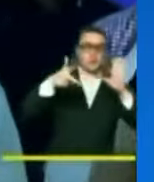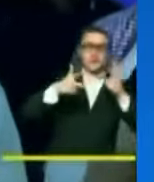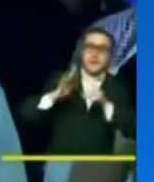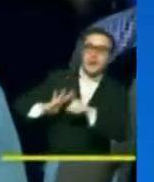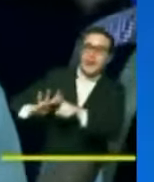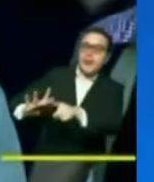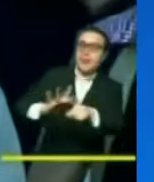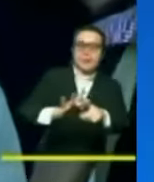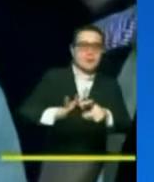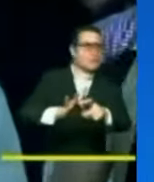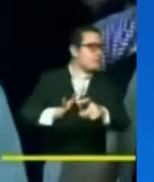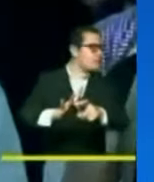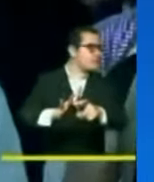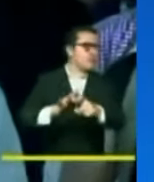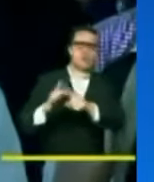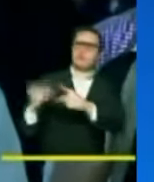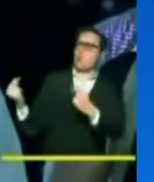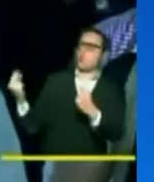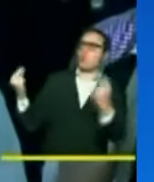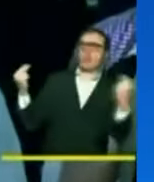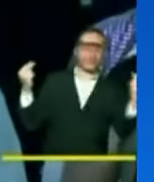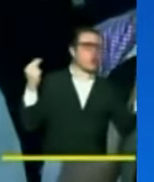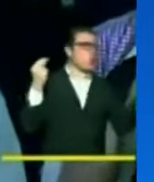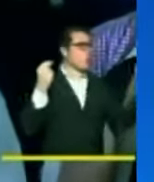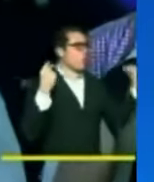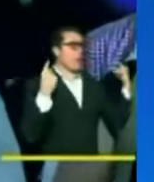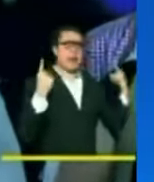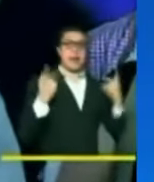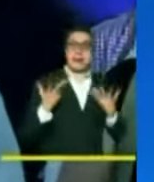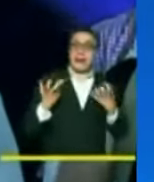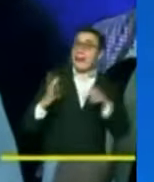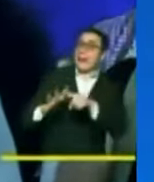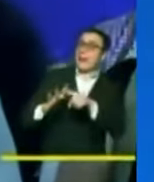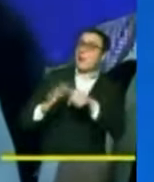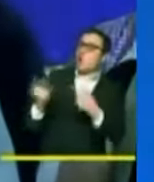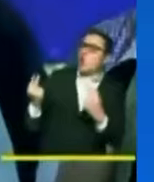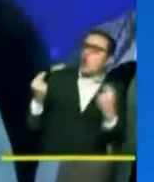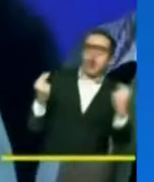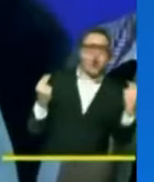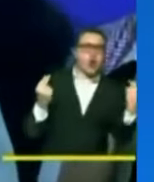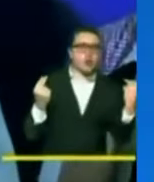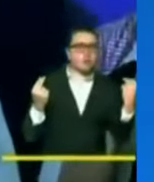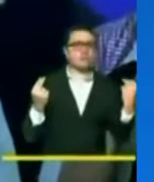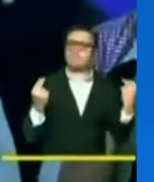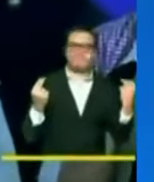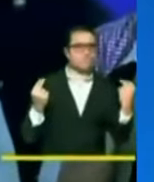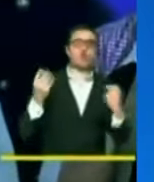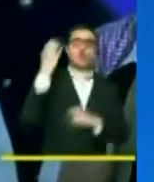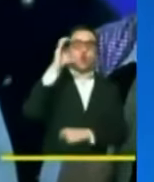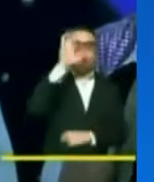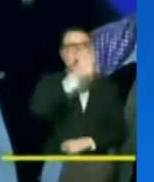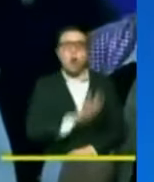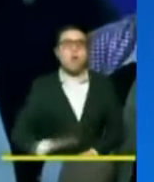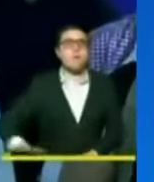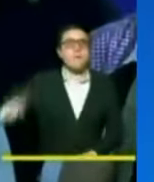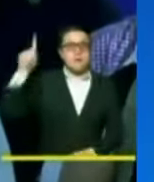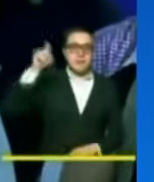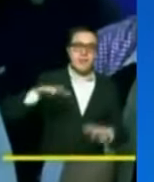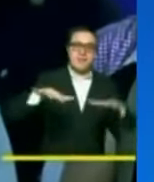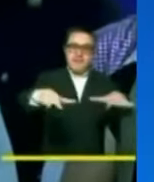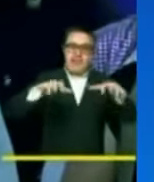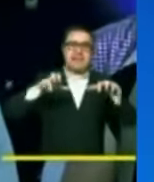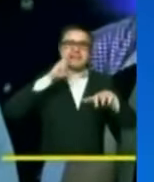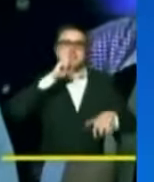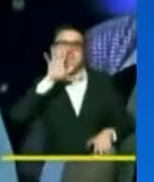gobierno y y a la opinión pública también porque deja desconcertado al al al al al analista al